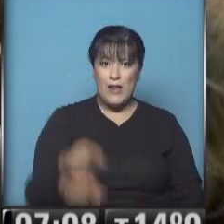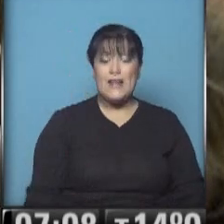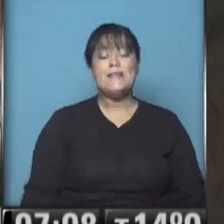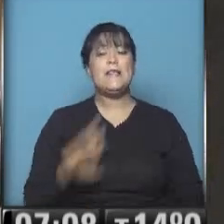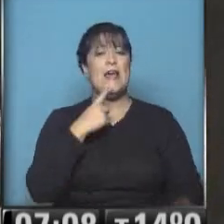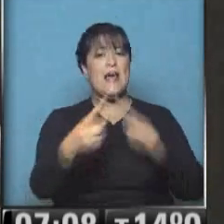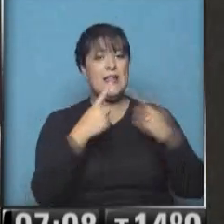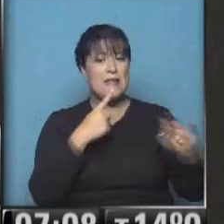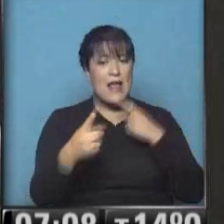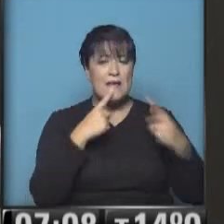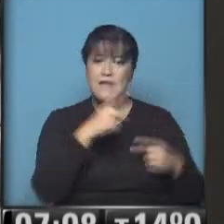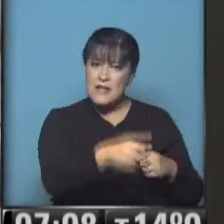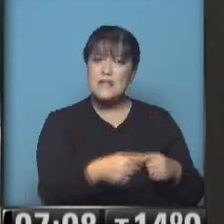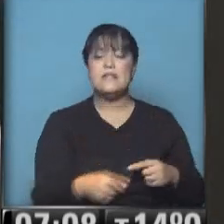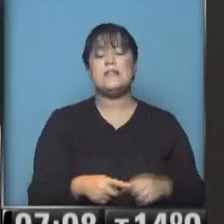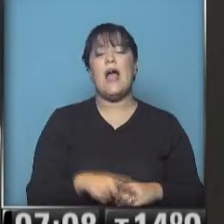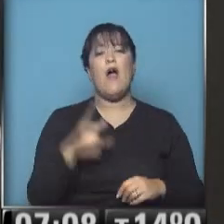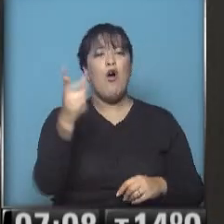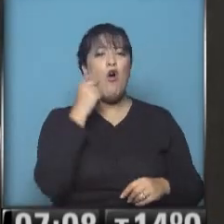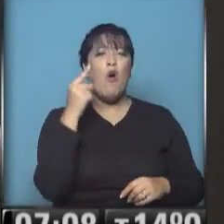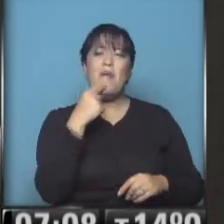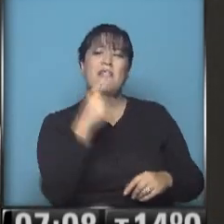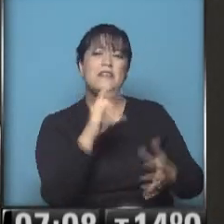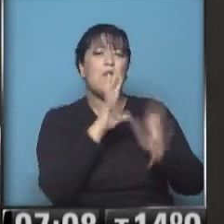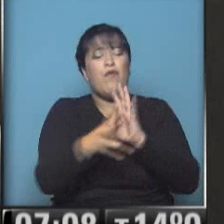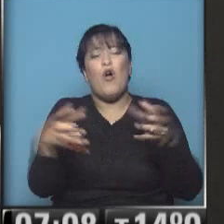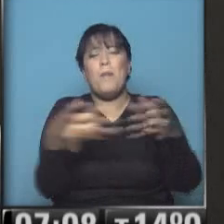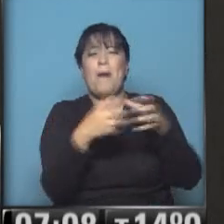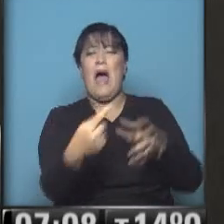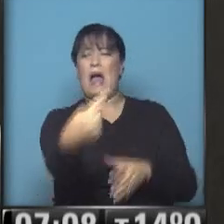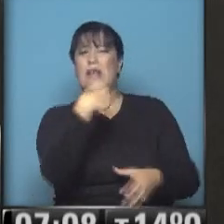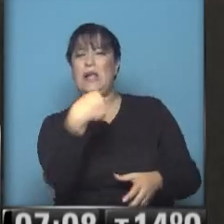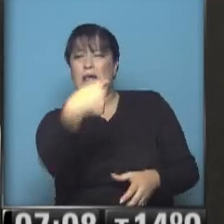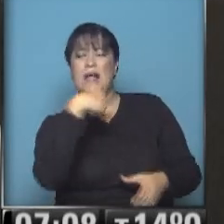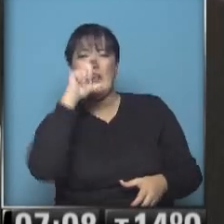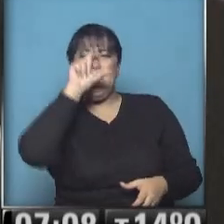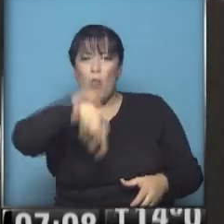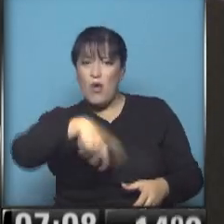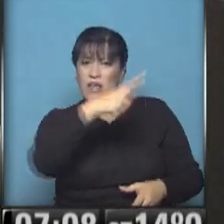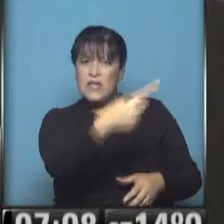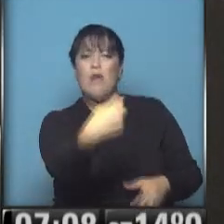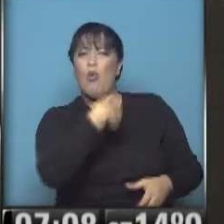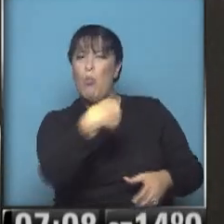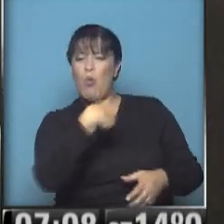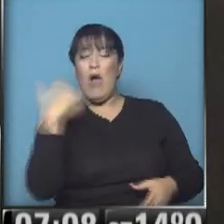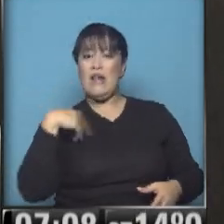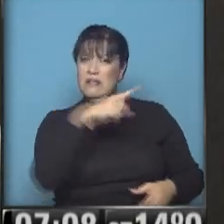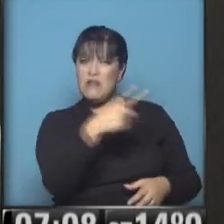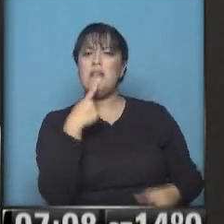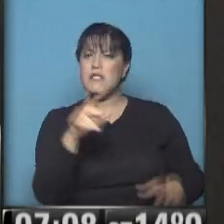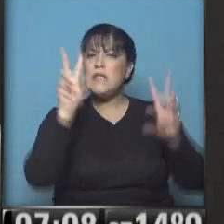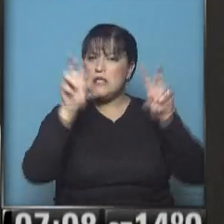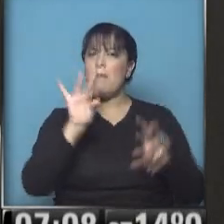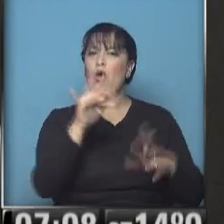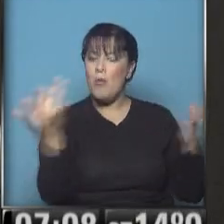concedida al diario Página 12, Assange describió el ataque que los fondos buitres están realizando contra la Argentina como un caso complejo que tiene detrás el interés